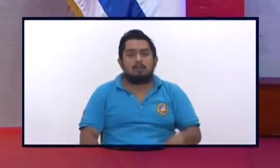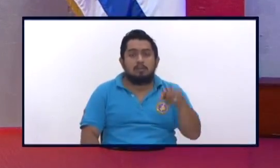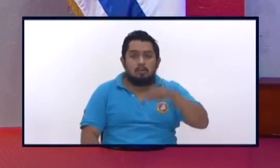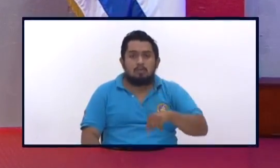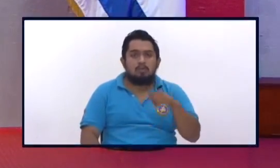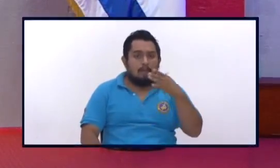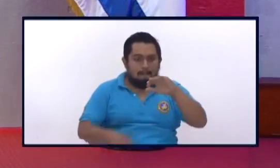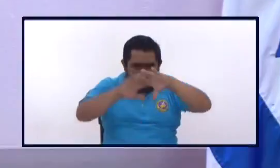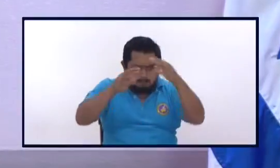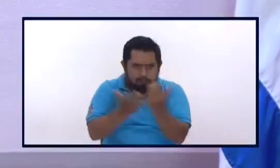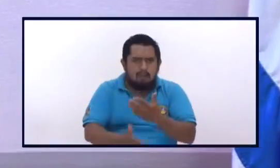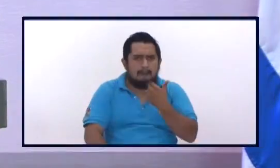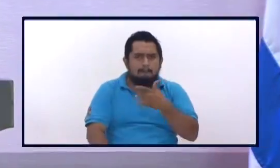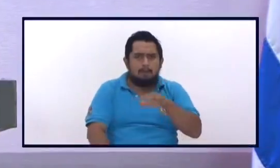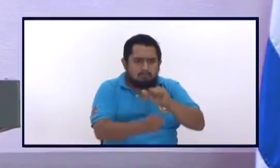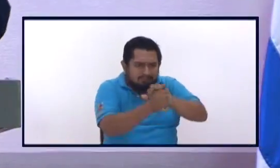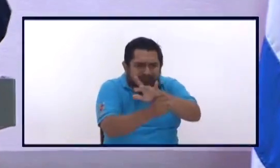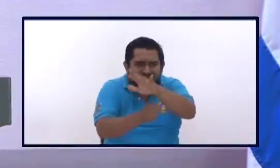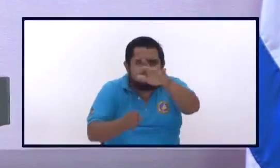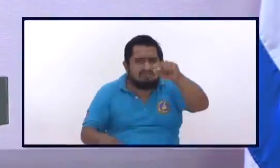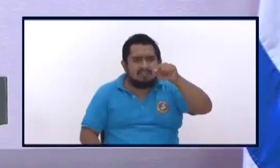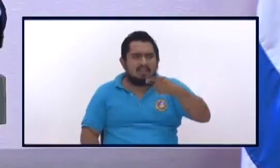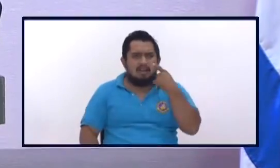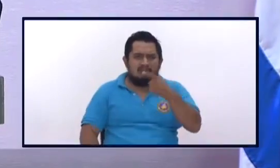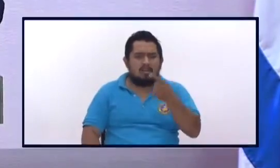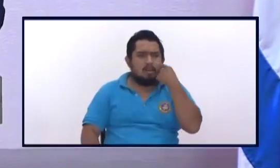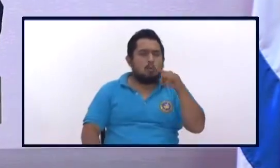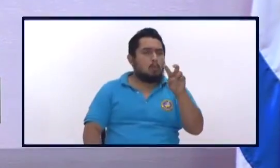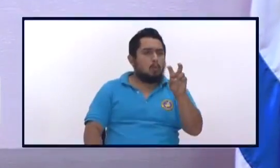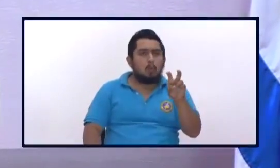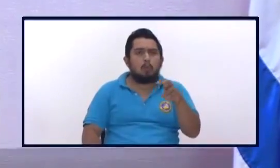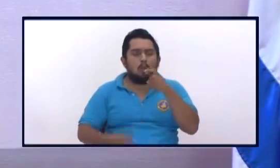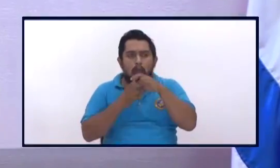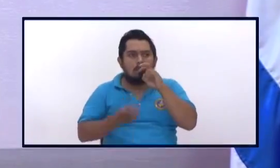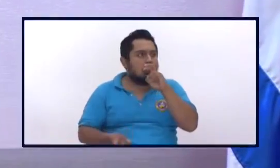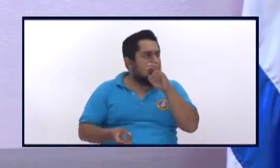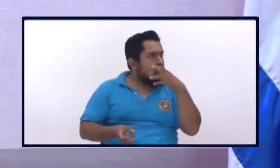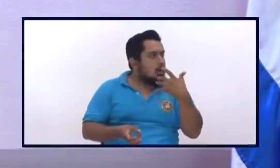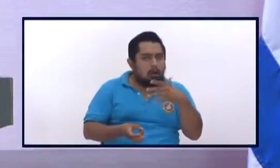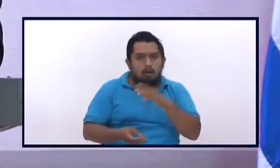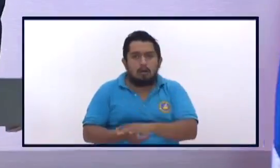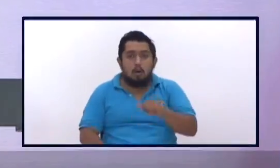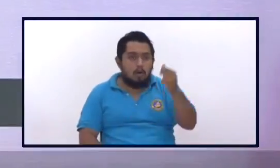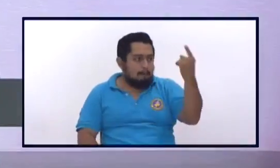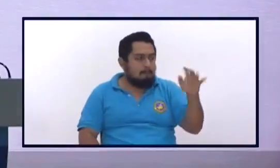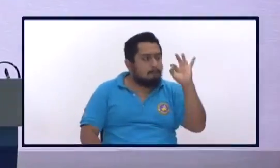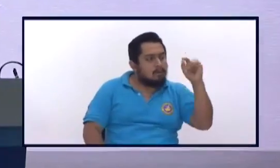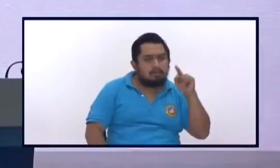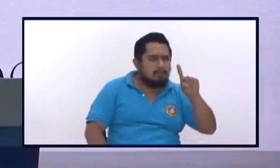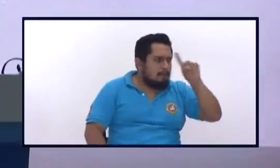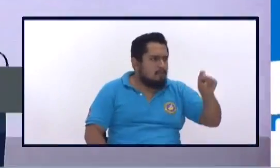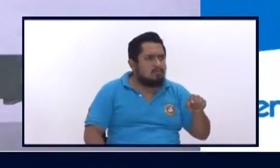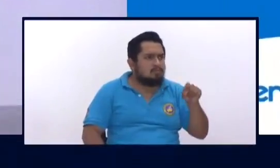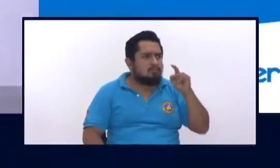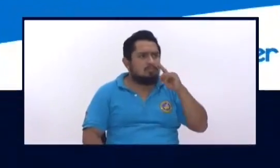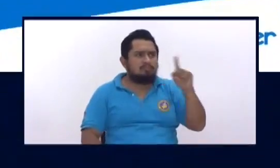está pasando en el mundo ese yo nunca creí verlo y he preguntado con algunos pastores mayores me hubiese gustado entrevistar a un